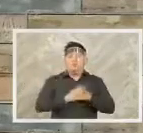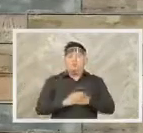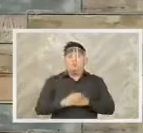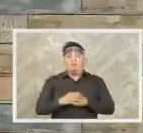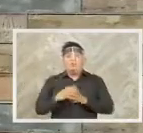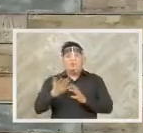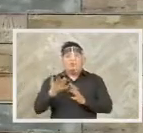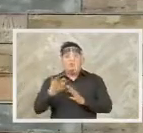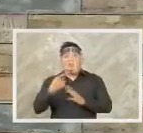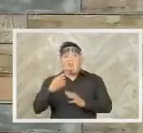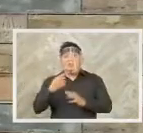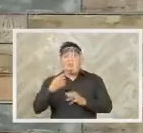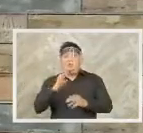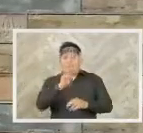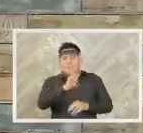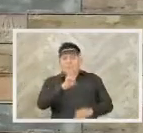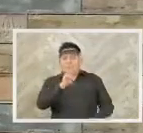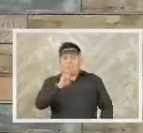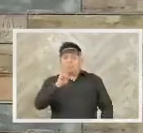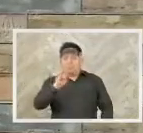www.cucutarindecuentas.co. Súper fácil,